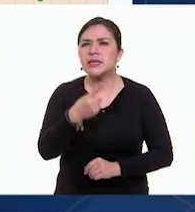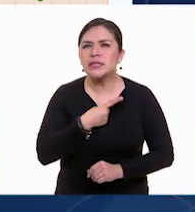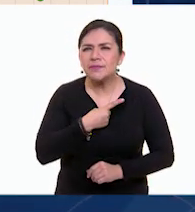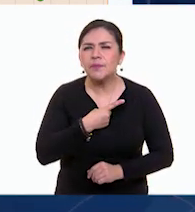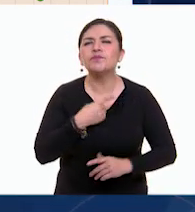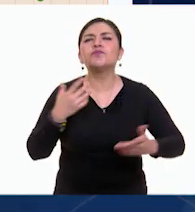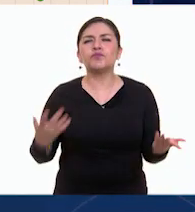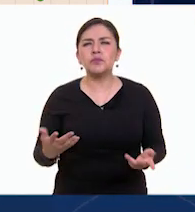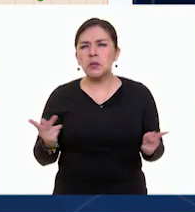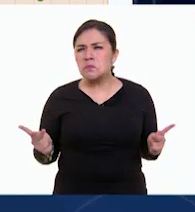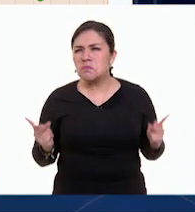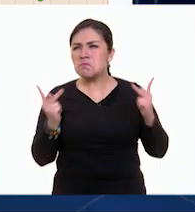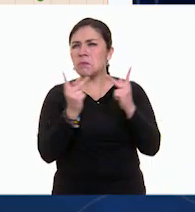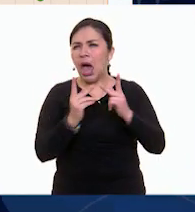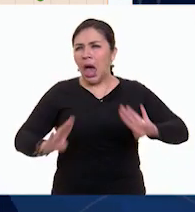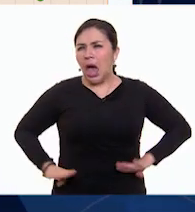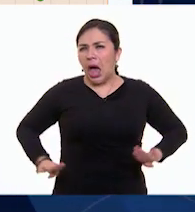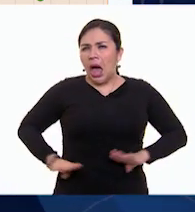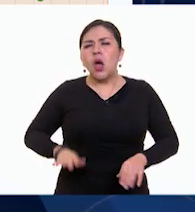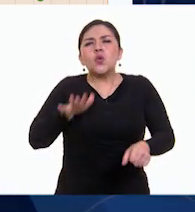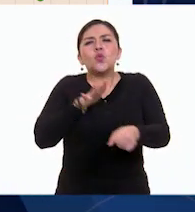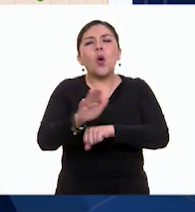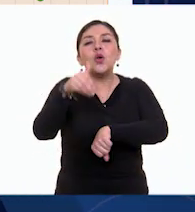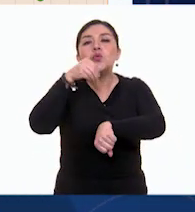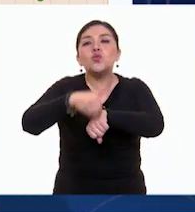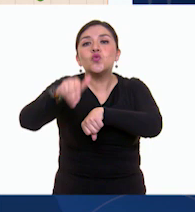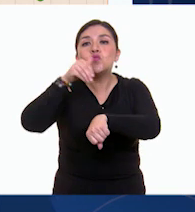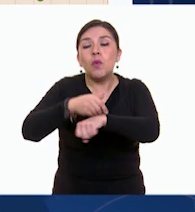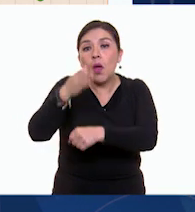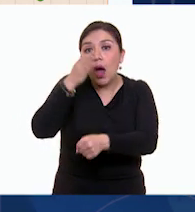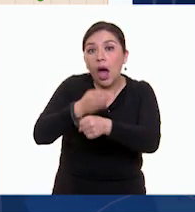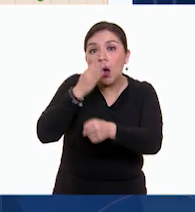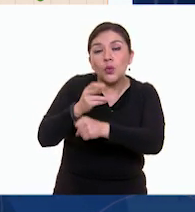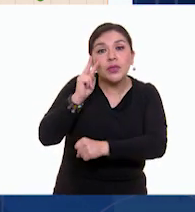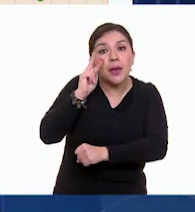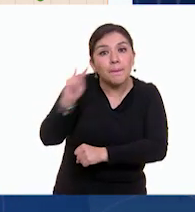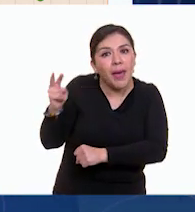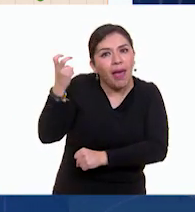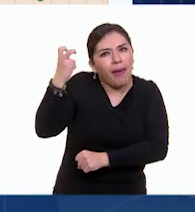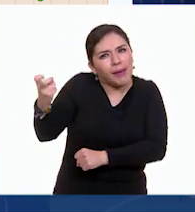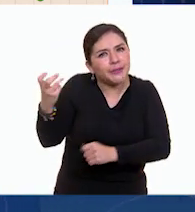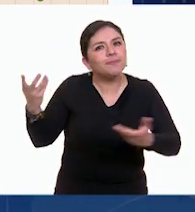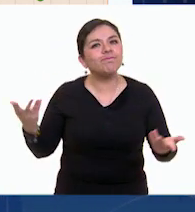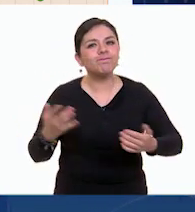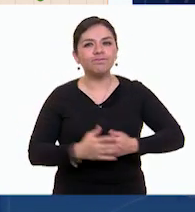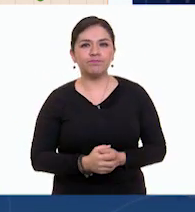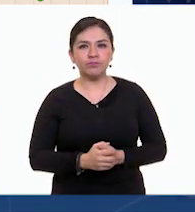qué tienen en común los números que acabamos de ver?